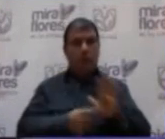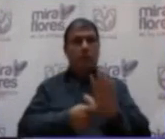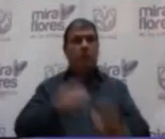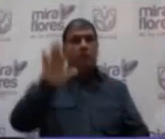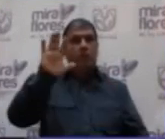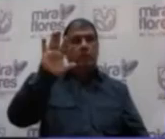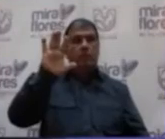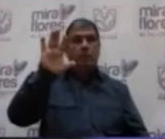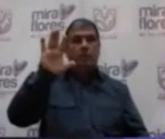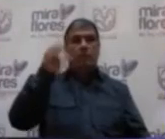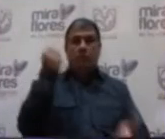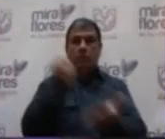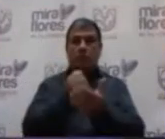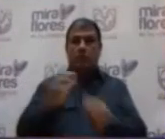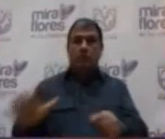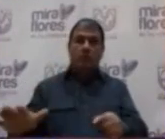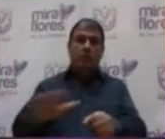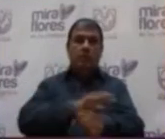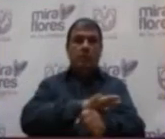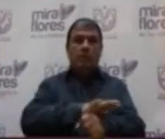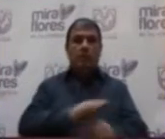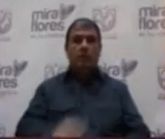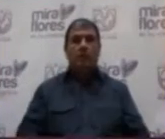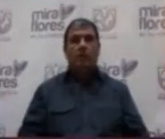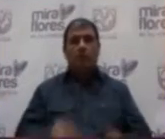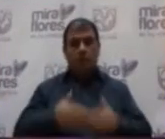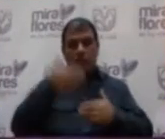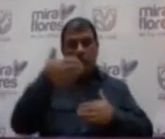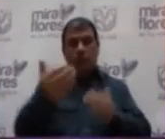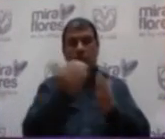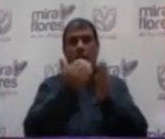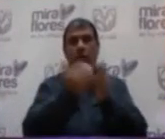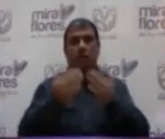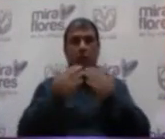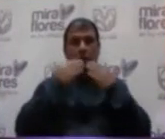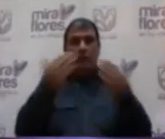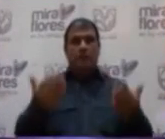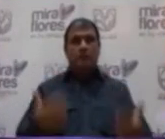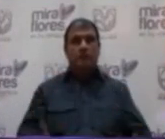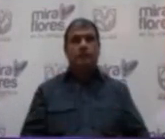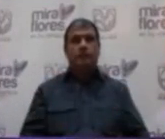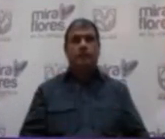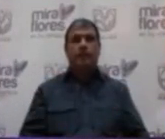de conformidad. Se ha aprobado por unanimidad. Vamos al siguiente punto. Muchas gracias.